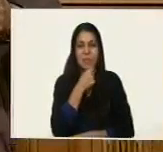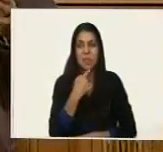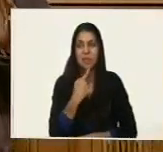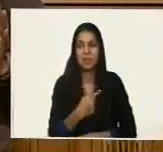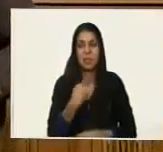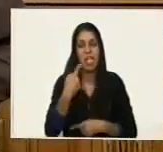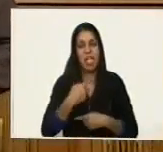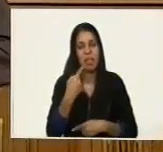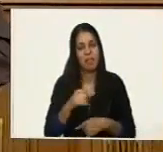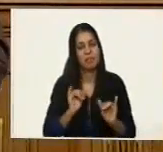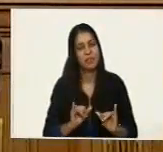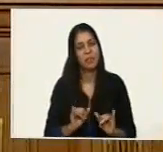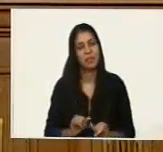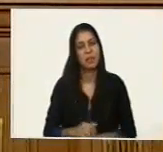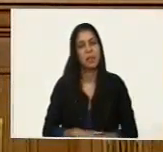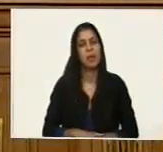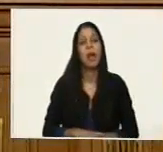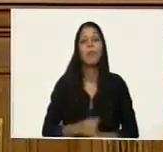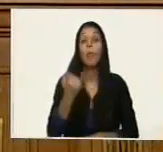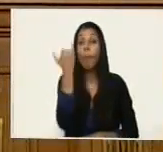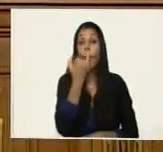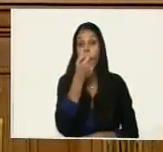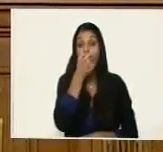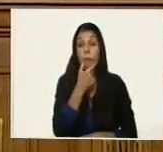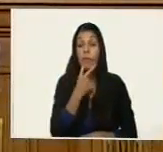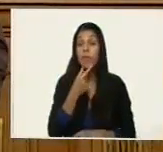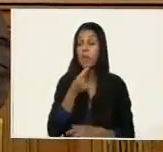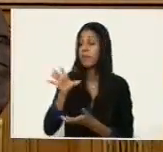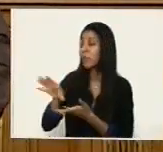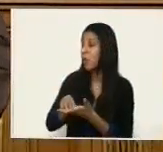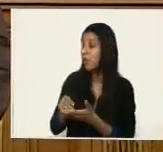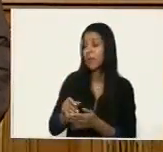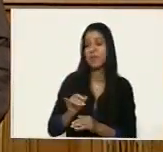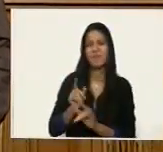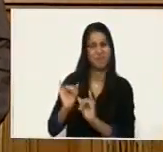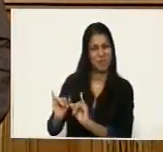Lo que decía Néstor finalmente, compatriotas, para que ustedes se vayan a comer, acerca